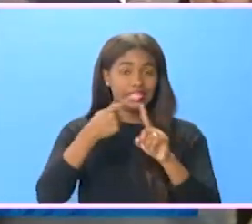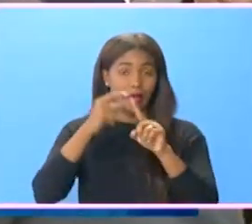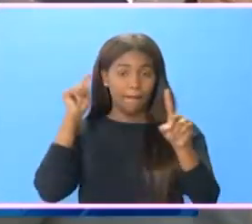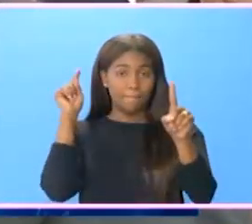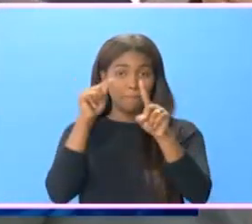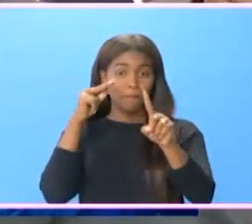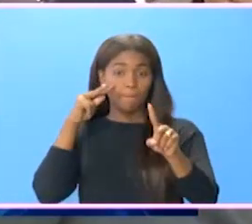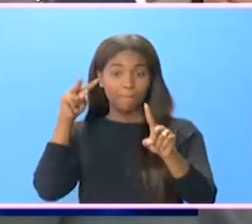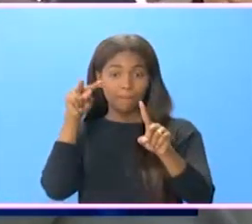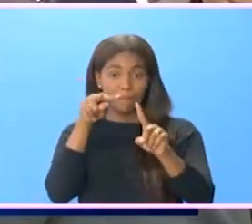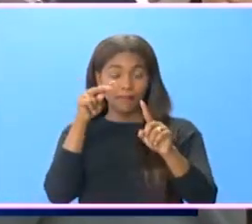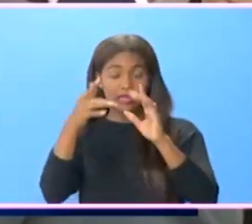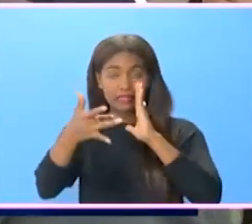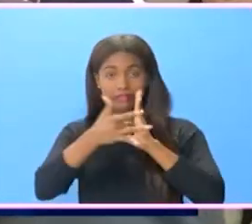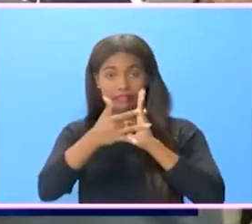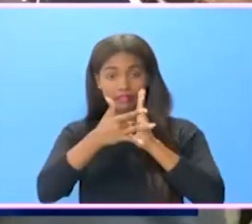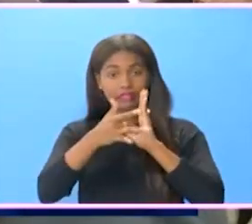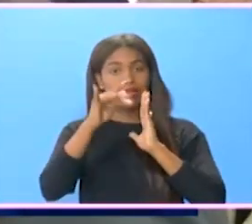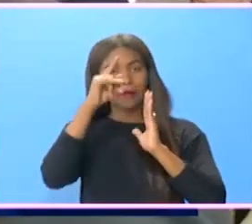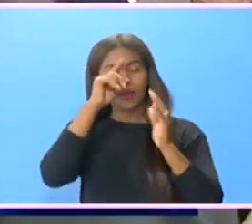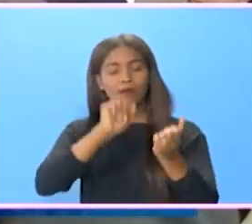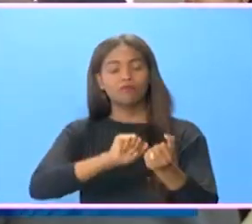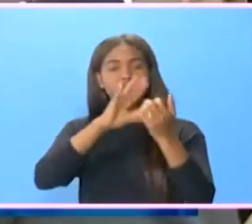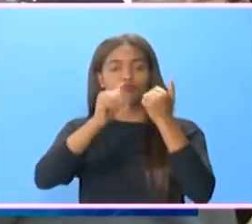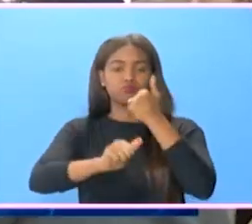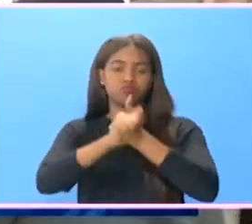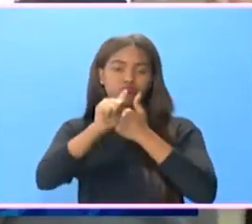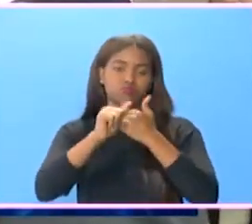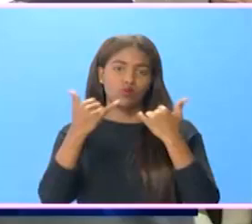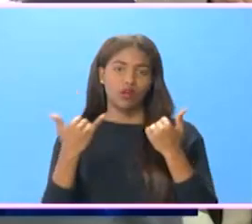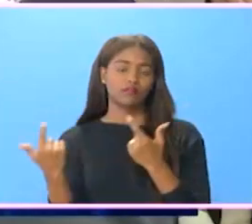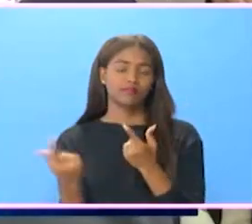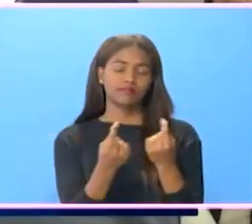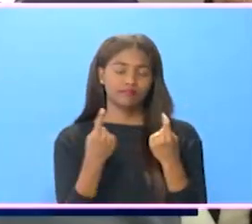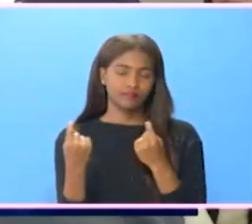vista técnico es para combatir el crimen organizado.